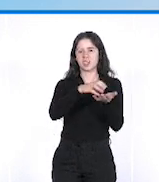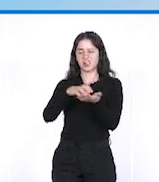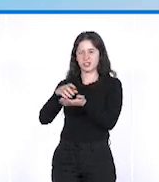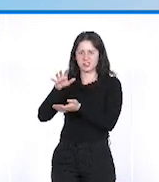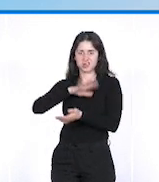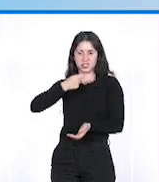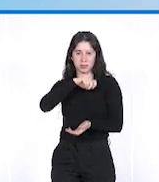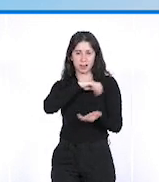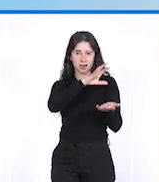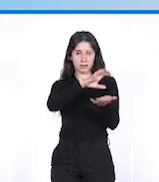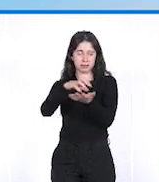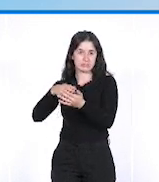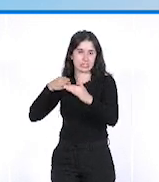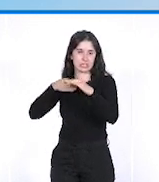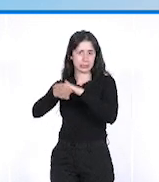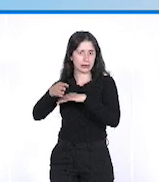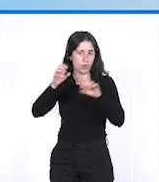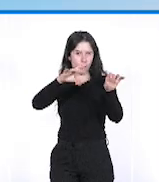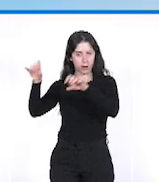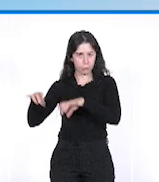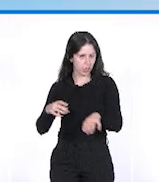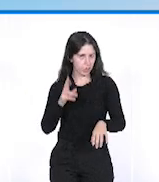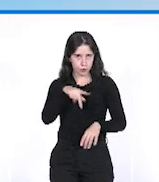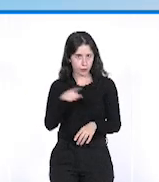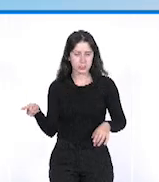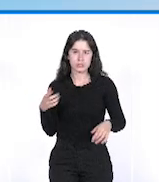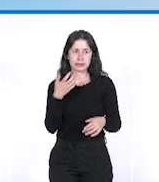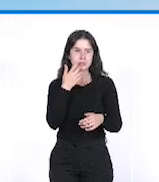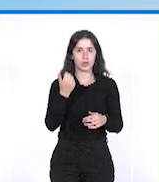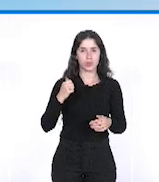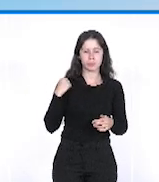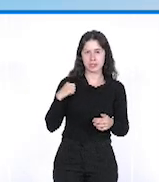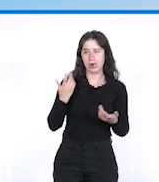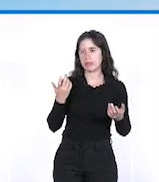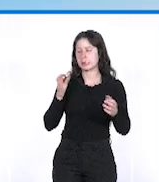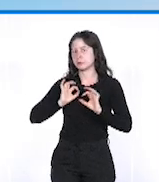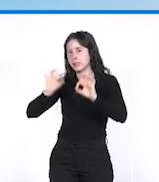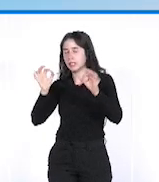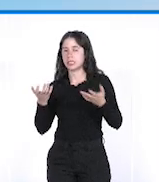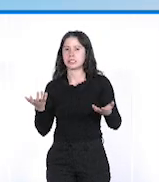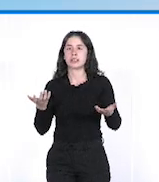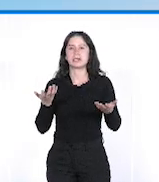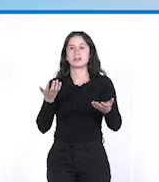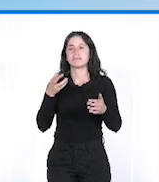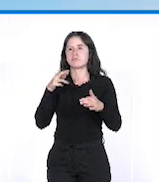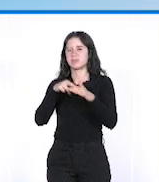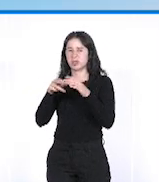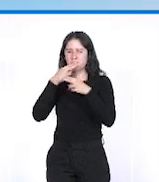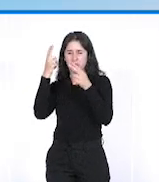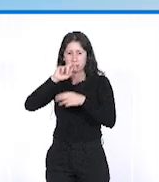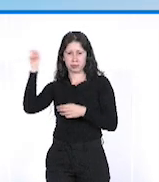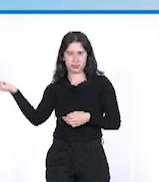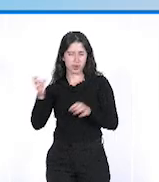española es de igual accesible ni a hospitales ni a especialidades ni Bueno ni a otros muchos recursos públicos entonces